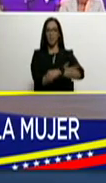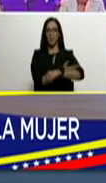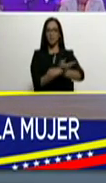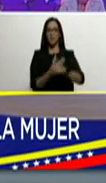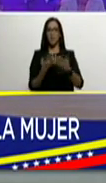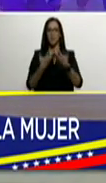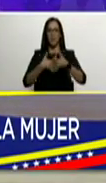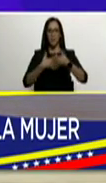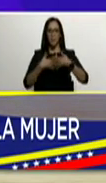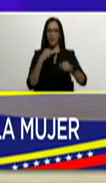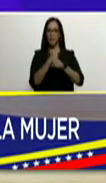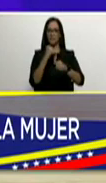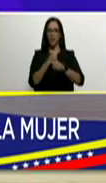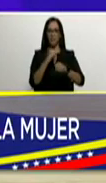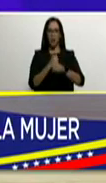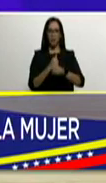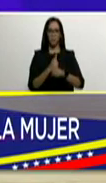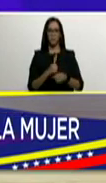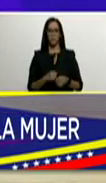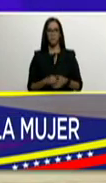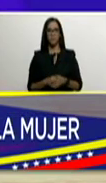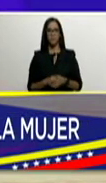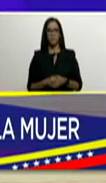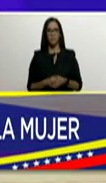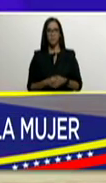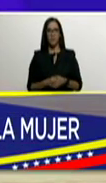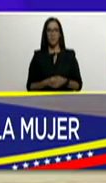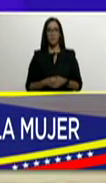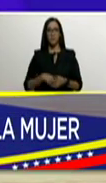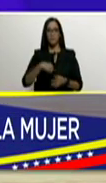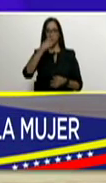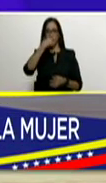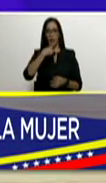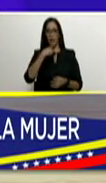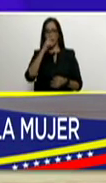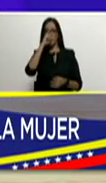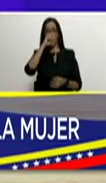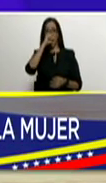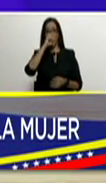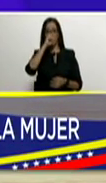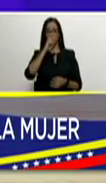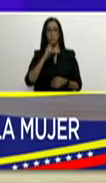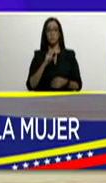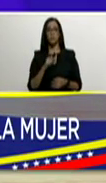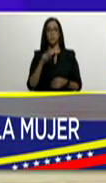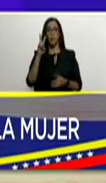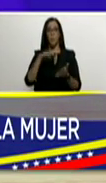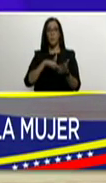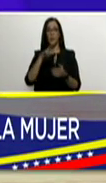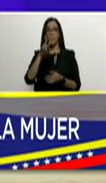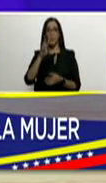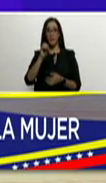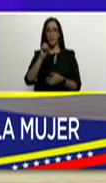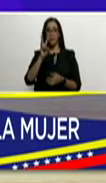emprendimiento, para el trabajo. En esos años 2020-21 que estuvimos en cuarentena,